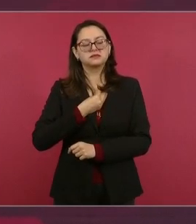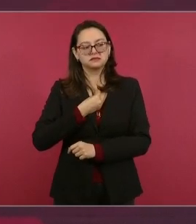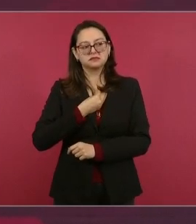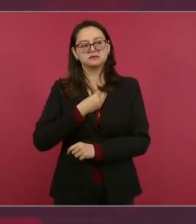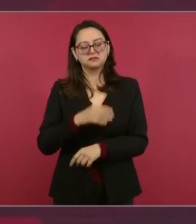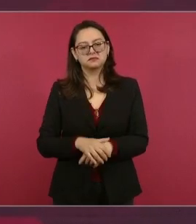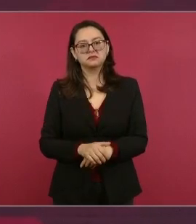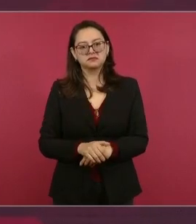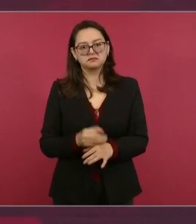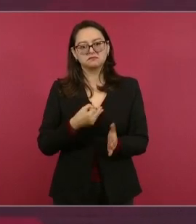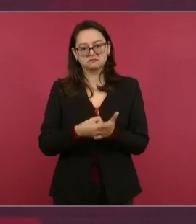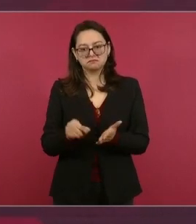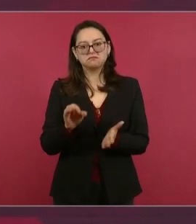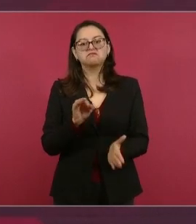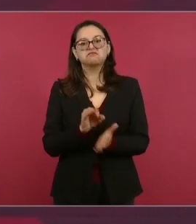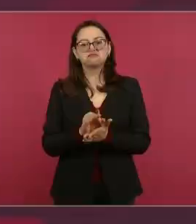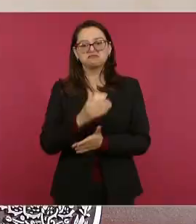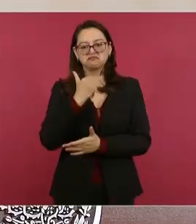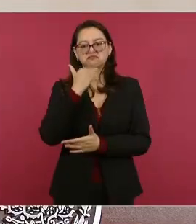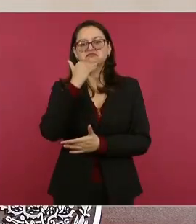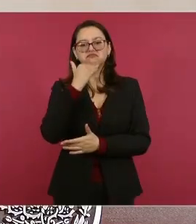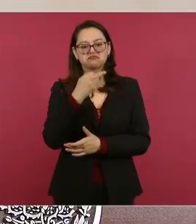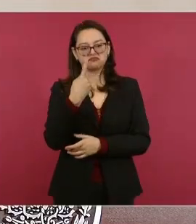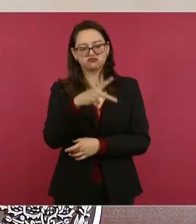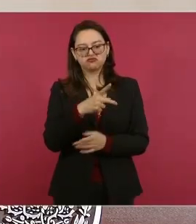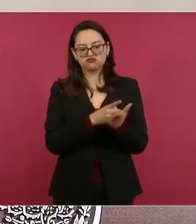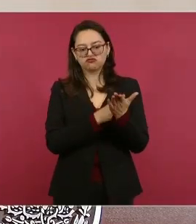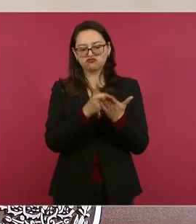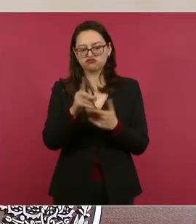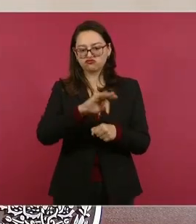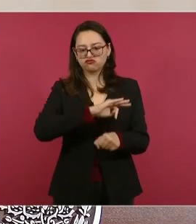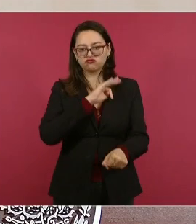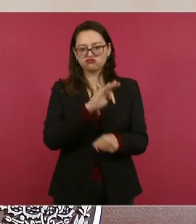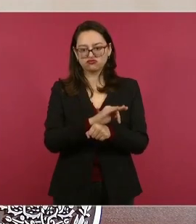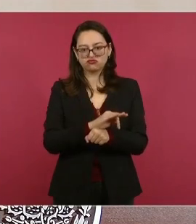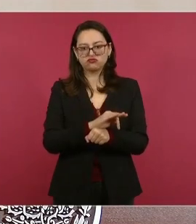valentía, dignidad, defendiendo sus derechos.